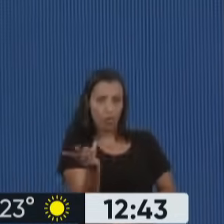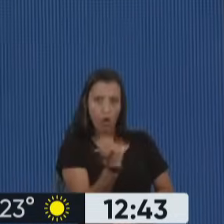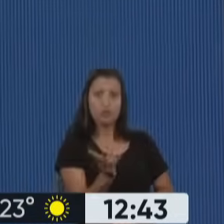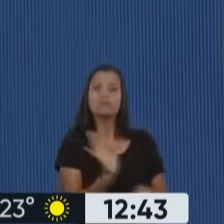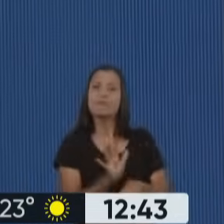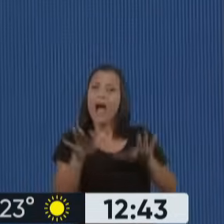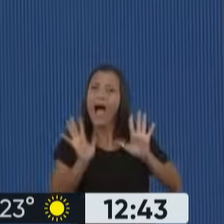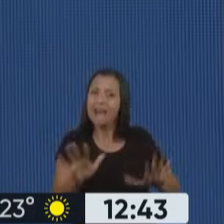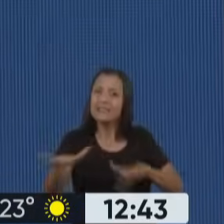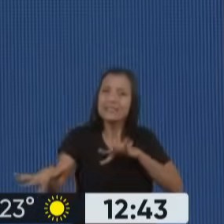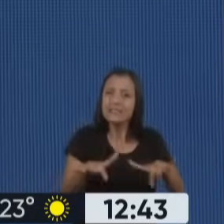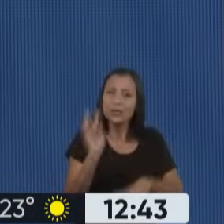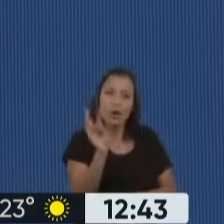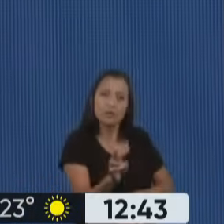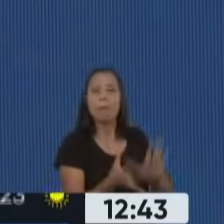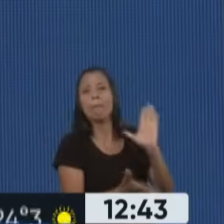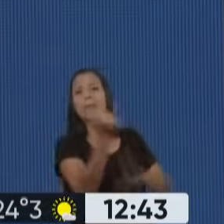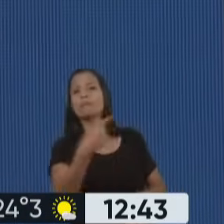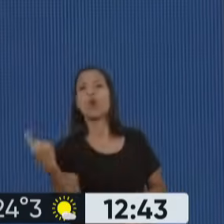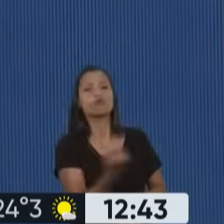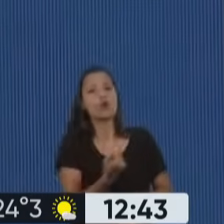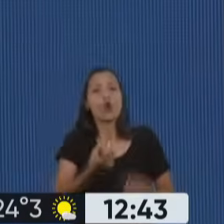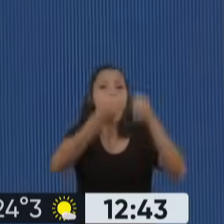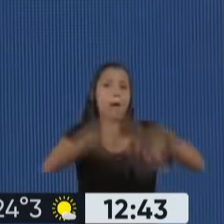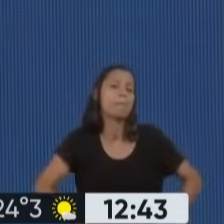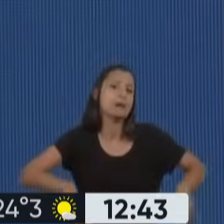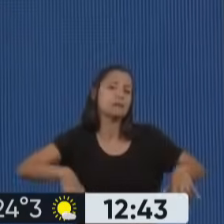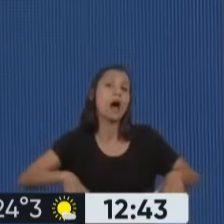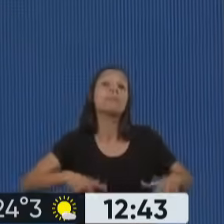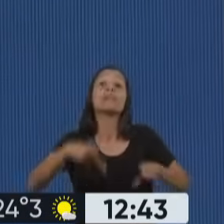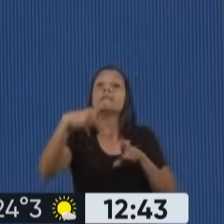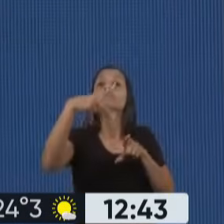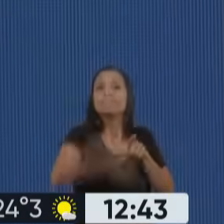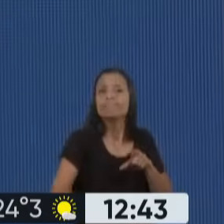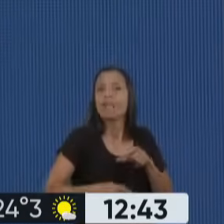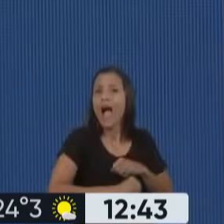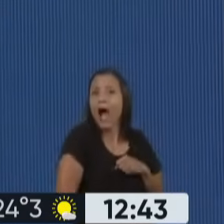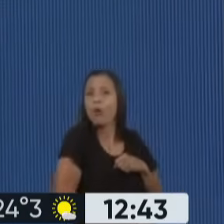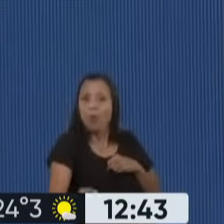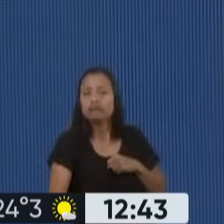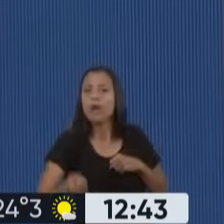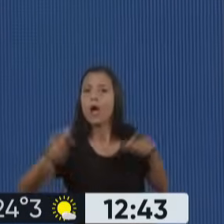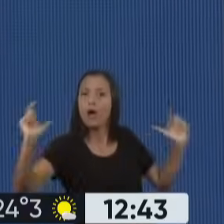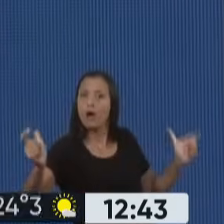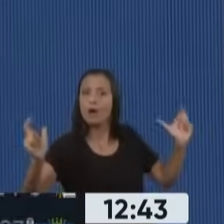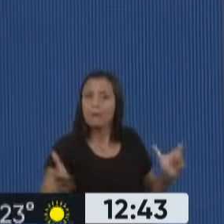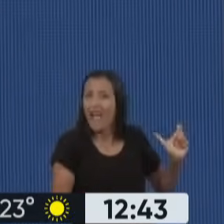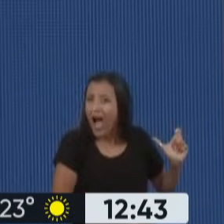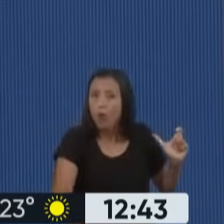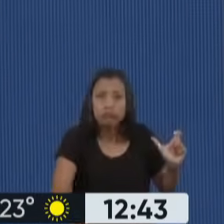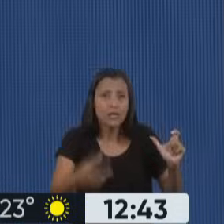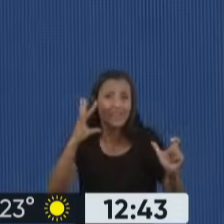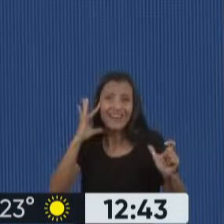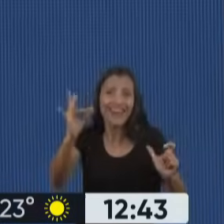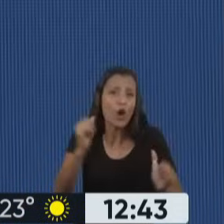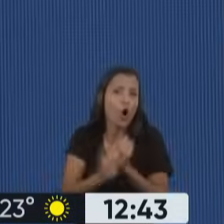contexto prendimos la motosierra e iniciamos el ajuste fiscal más grande, no